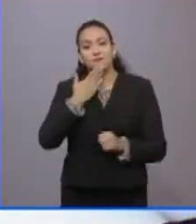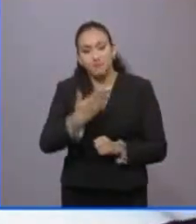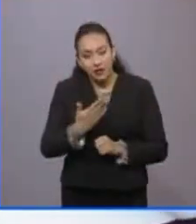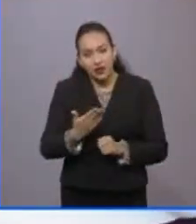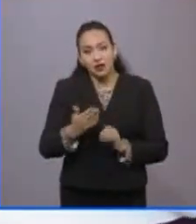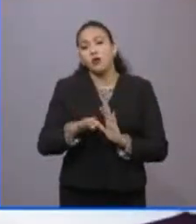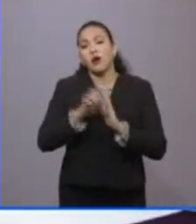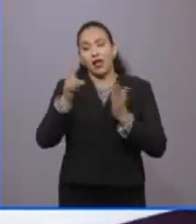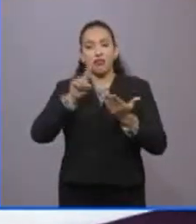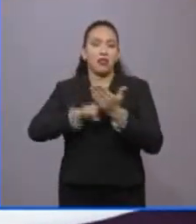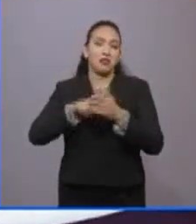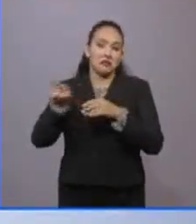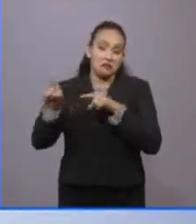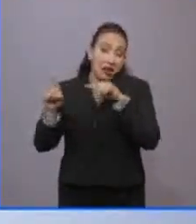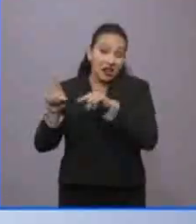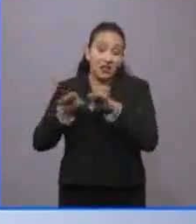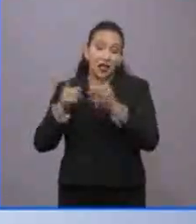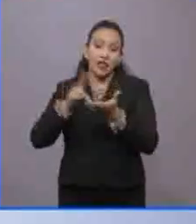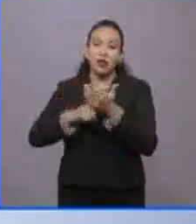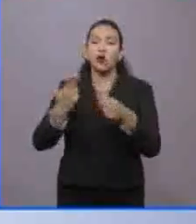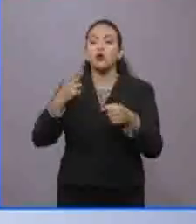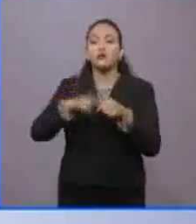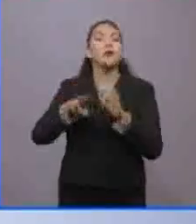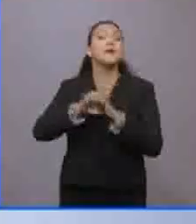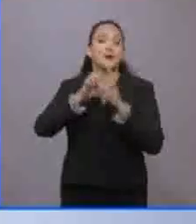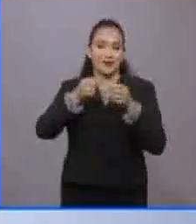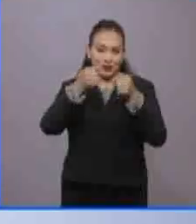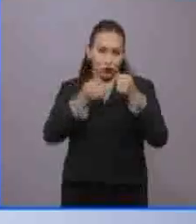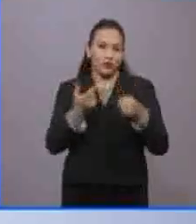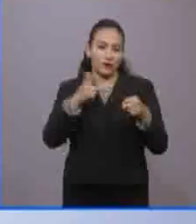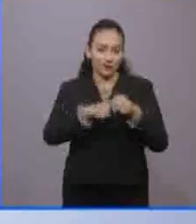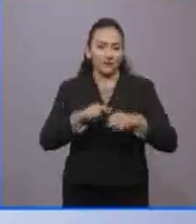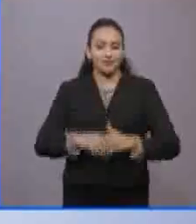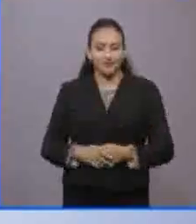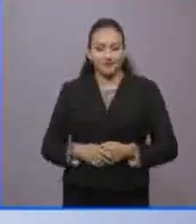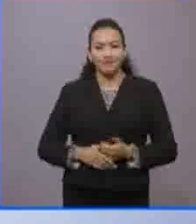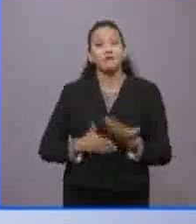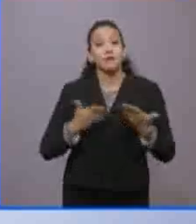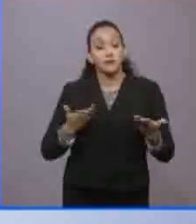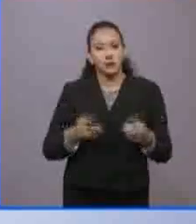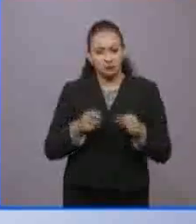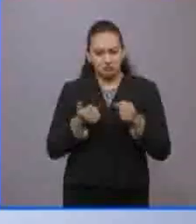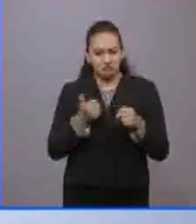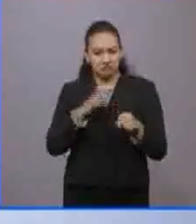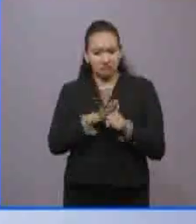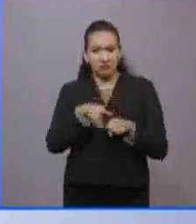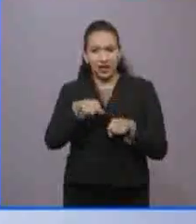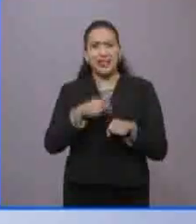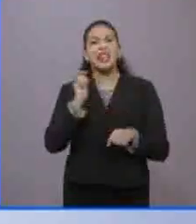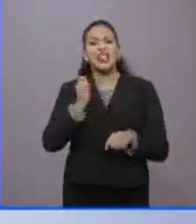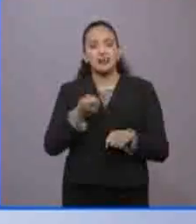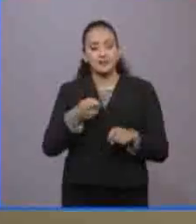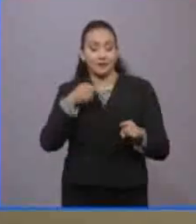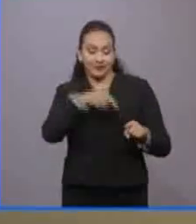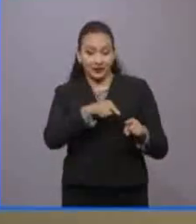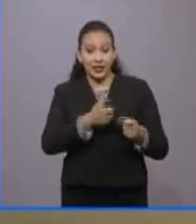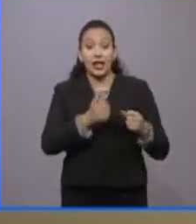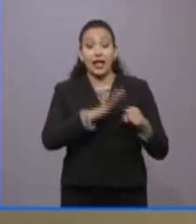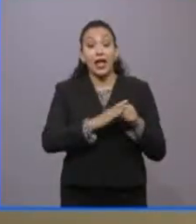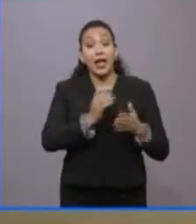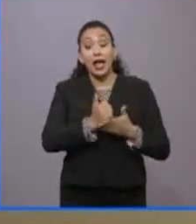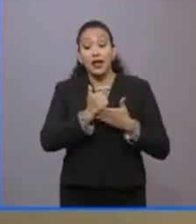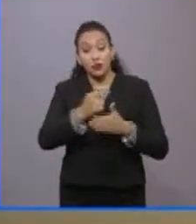una dependencia de salud pública como el Seguro Social, mientras que la vía administrativa es la idónea para demandar al Estado